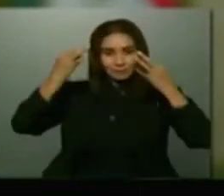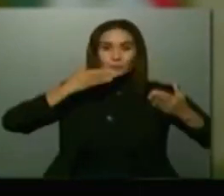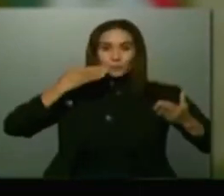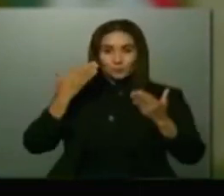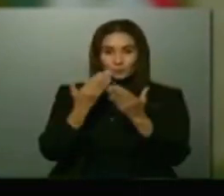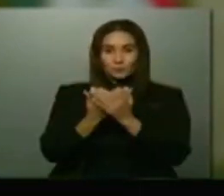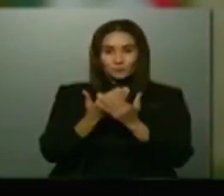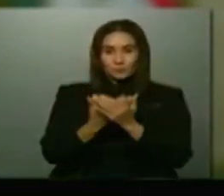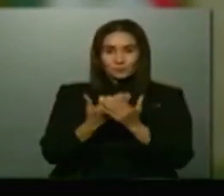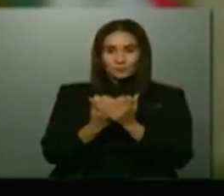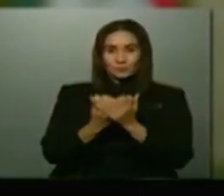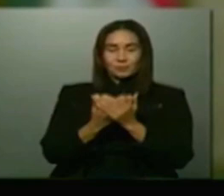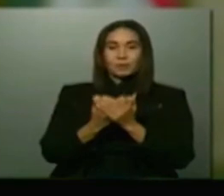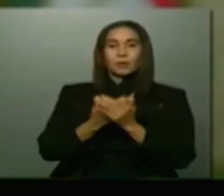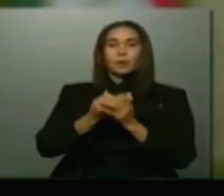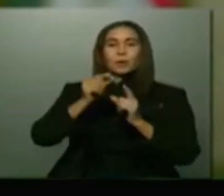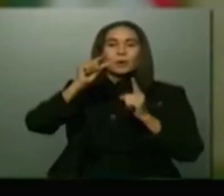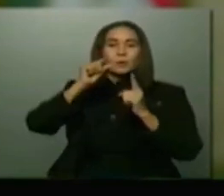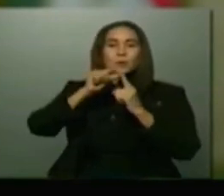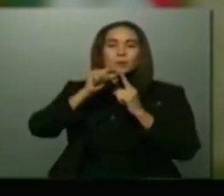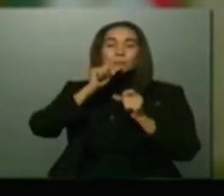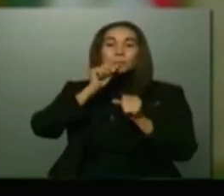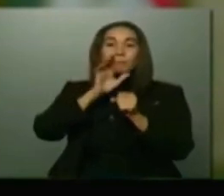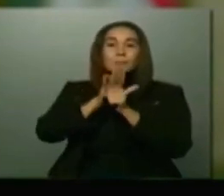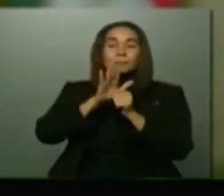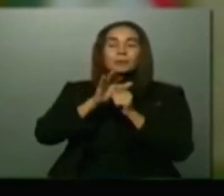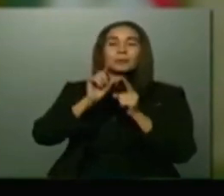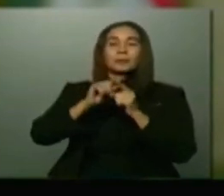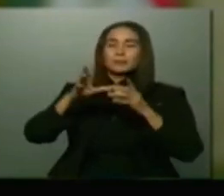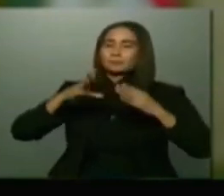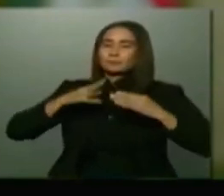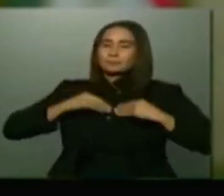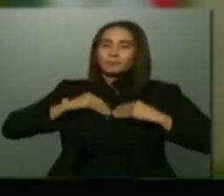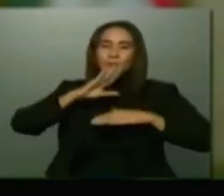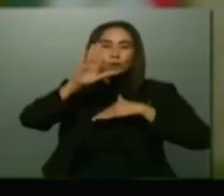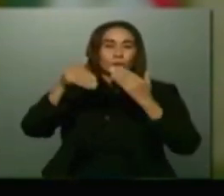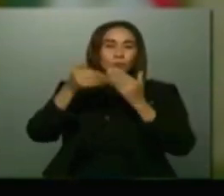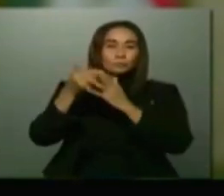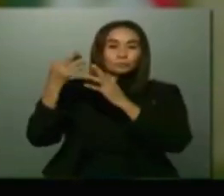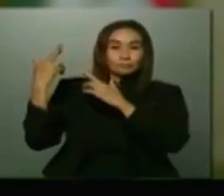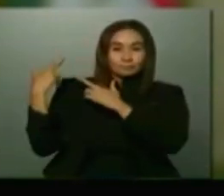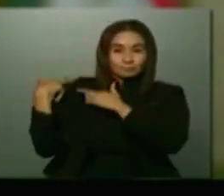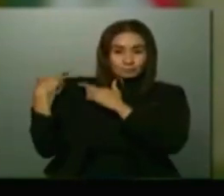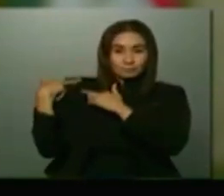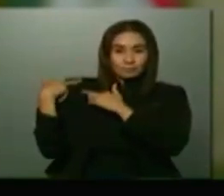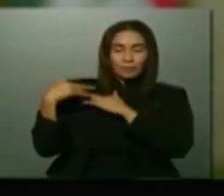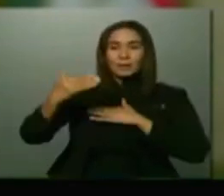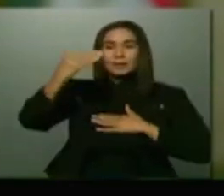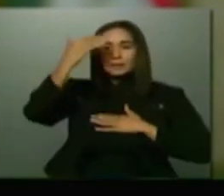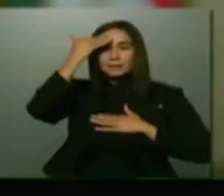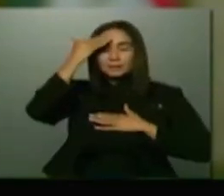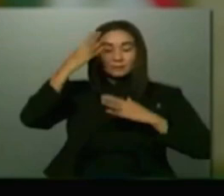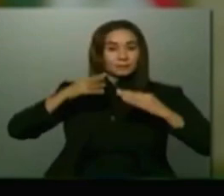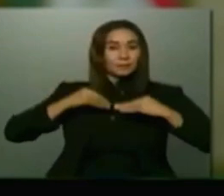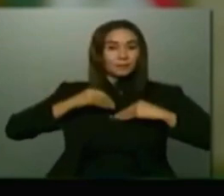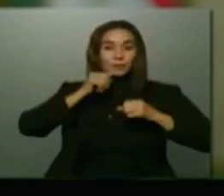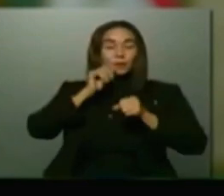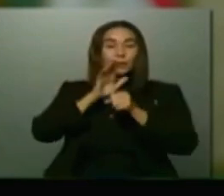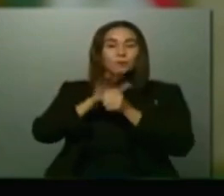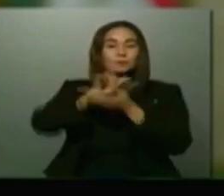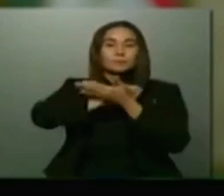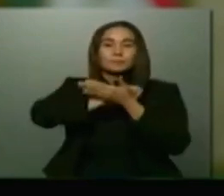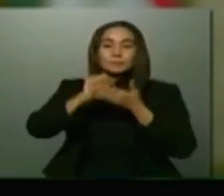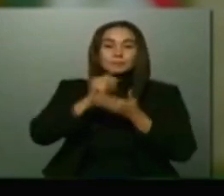eficaz. Cuando empeño mi palabra, lo hago asumiendo todas las consecuencias y sé que adquiero un compromiso sagrado